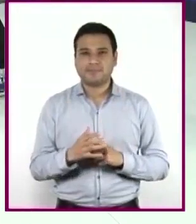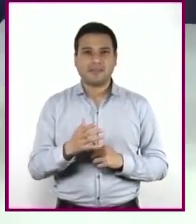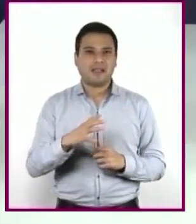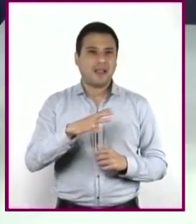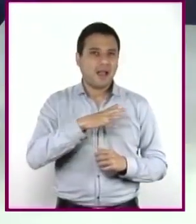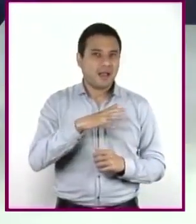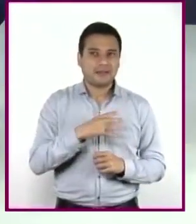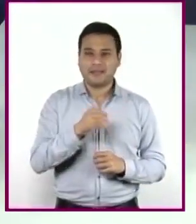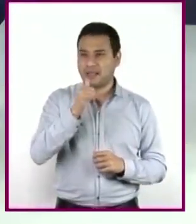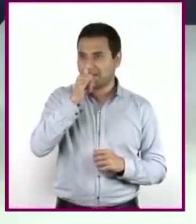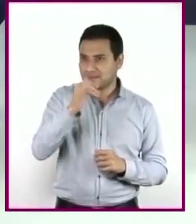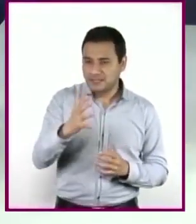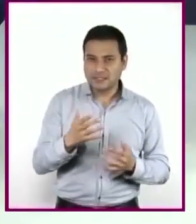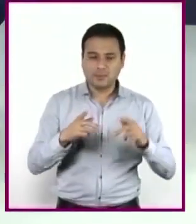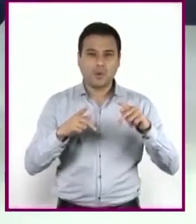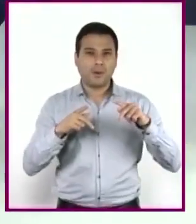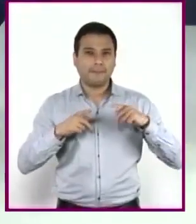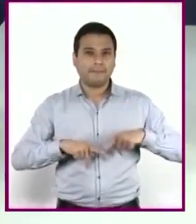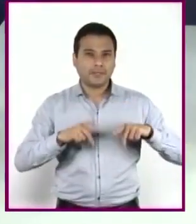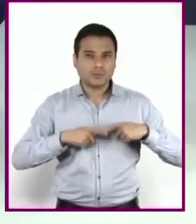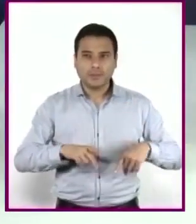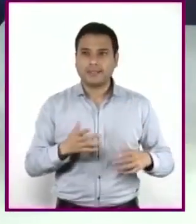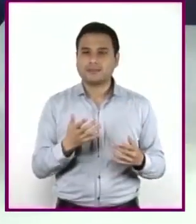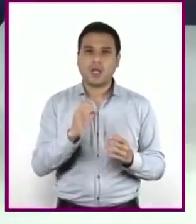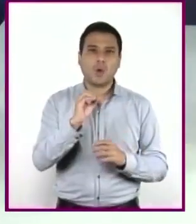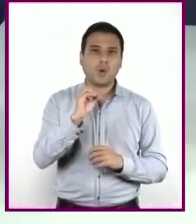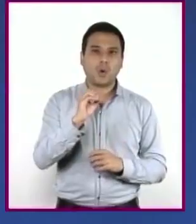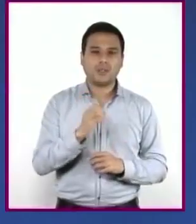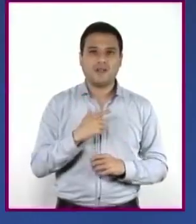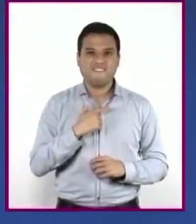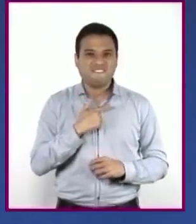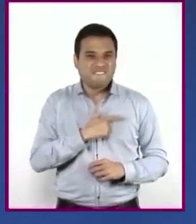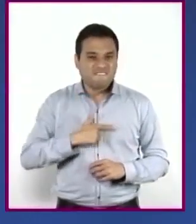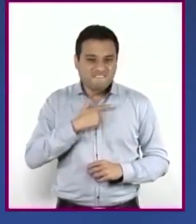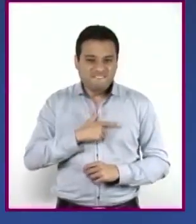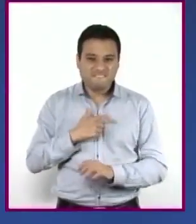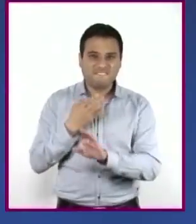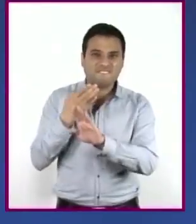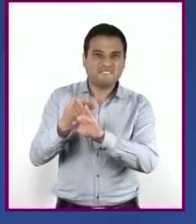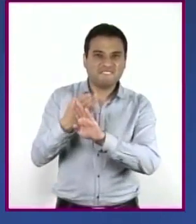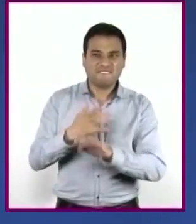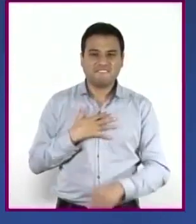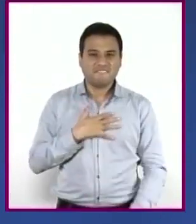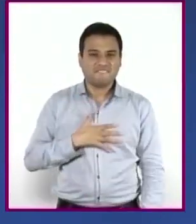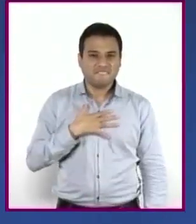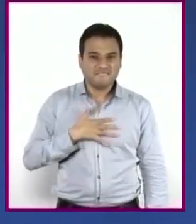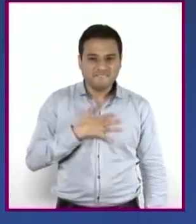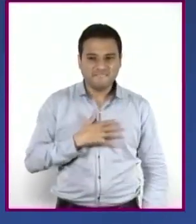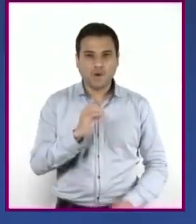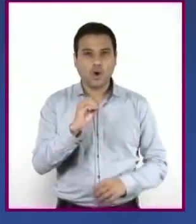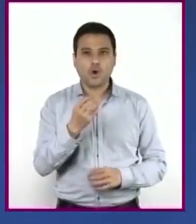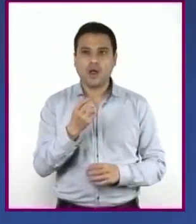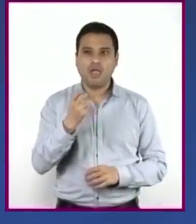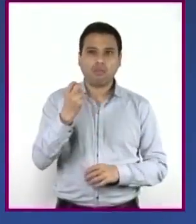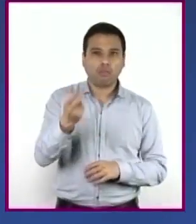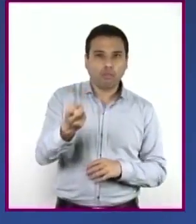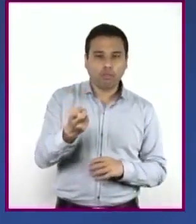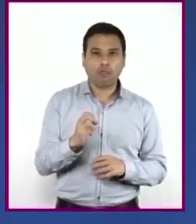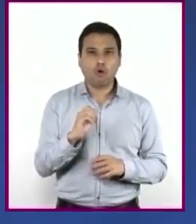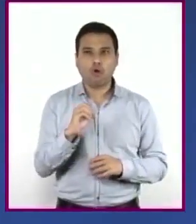hacen alusión a ser agresivo hacia otras personas o simplemente por gustos o por cómo son,